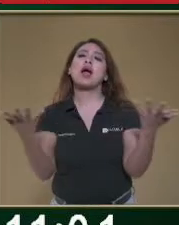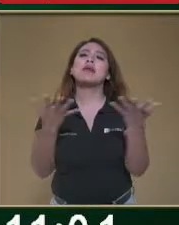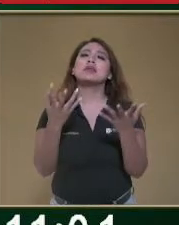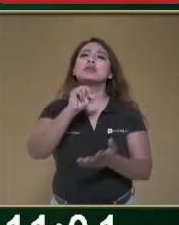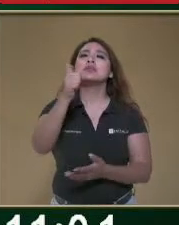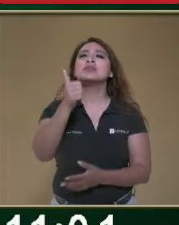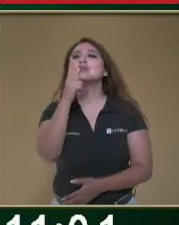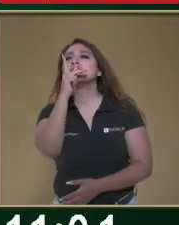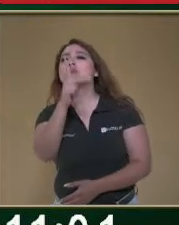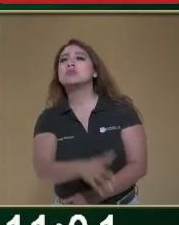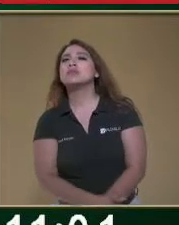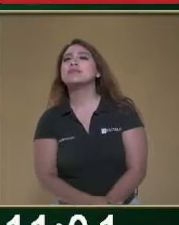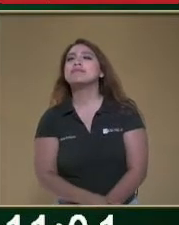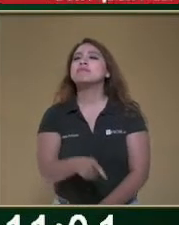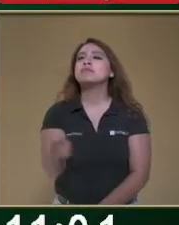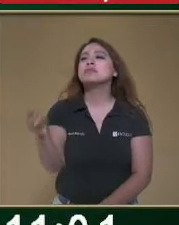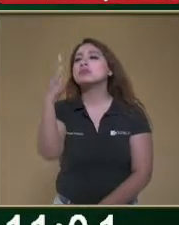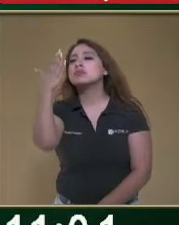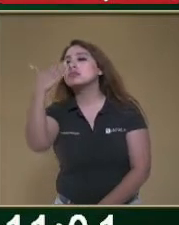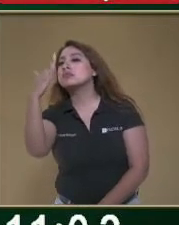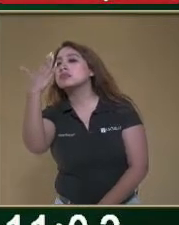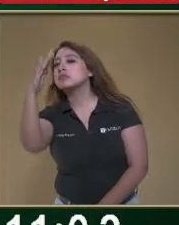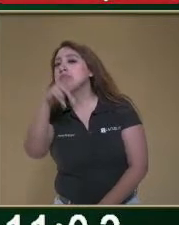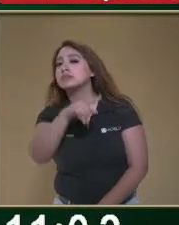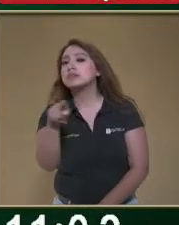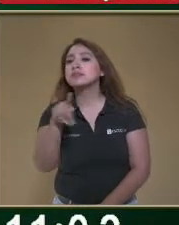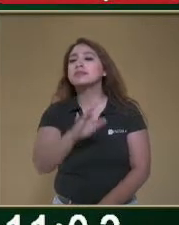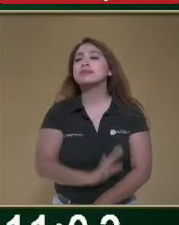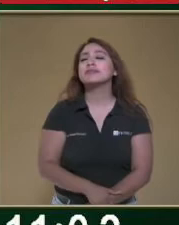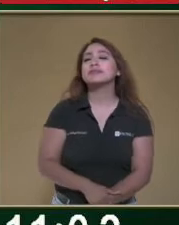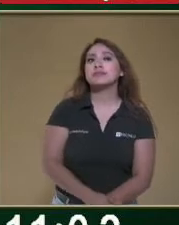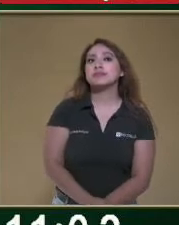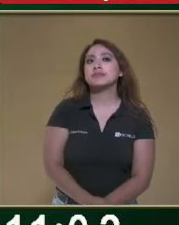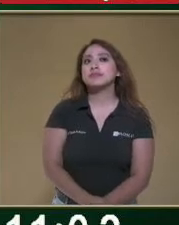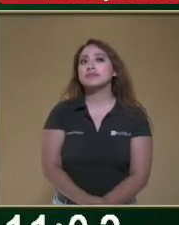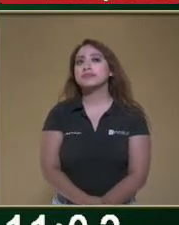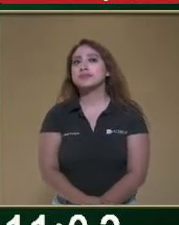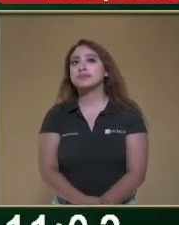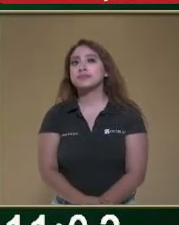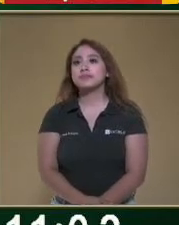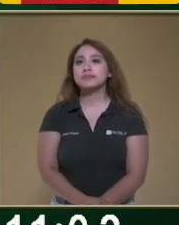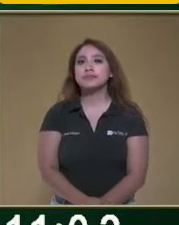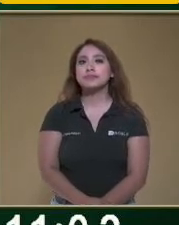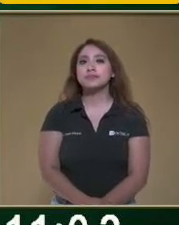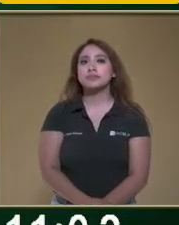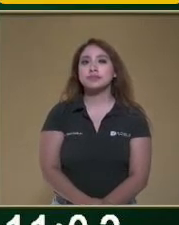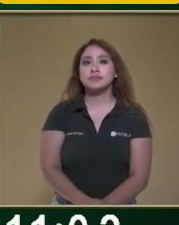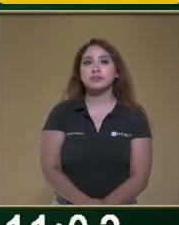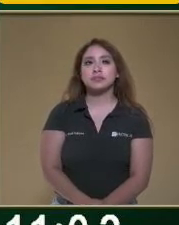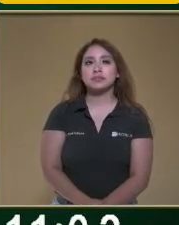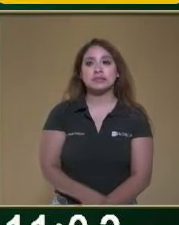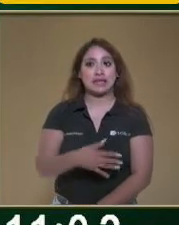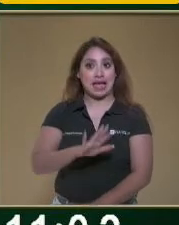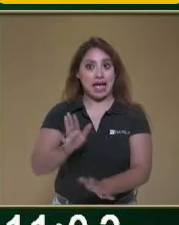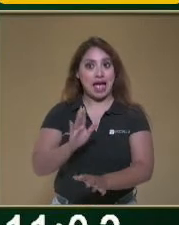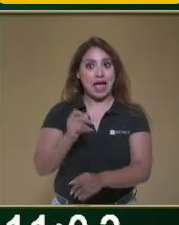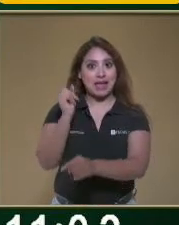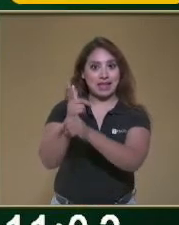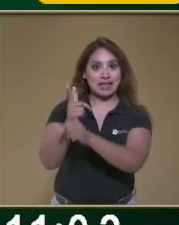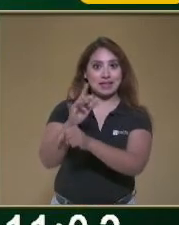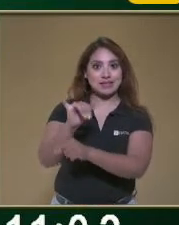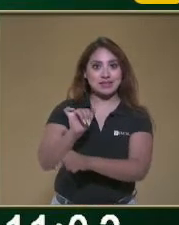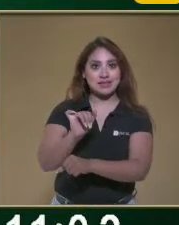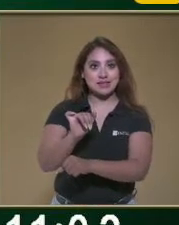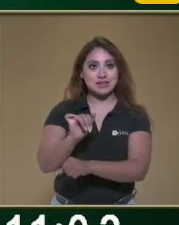A ver, ¿ya se te ocurrió por ahí? A ver, por ahí alguien ya la adivinó. Ahí,